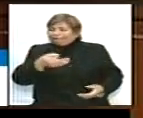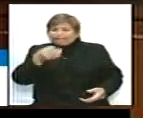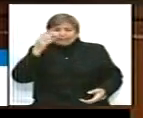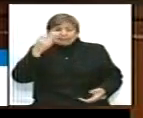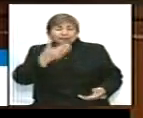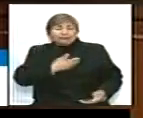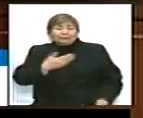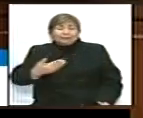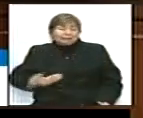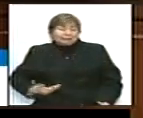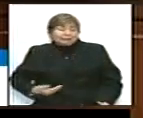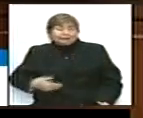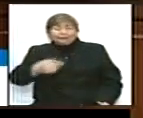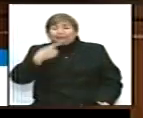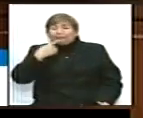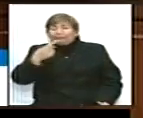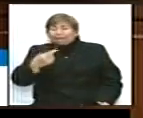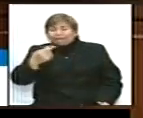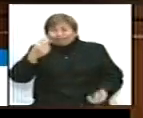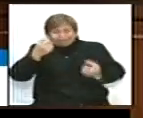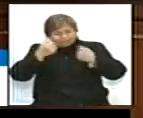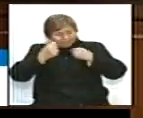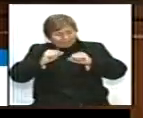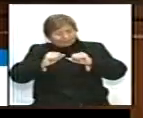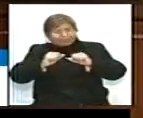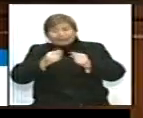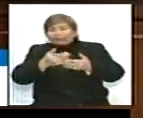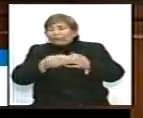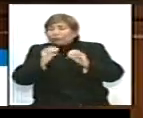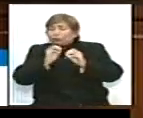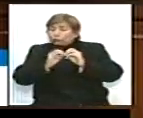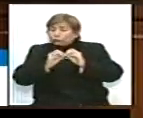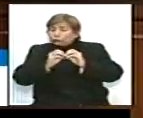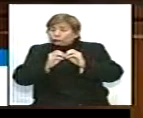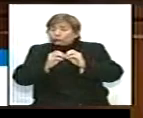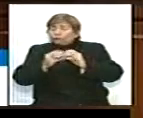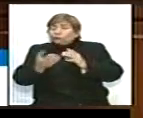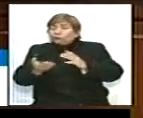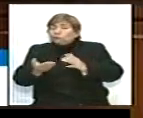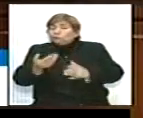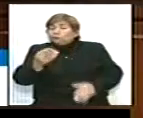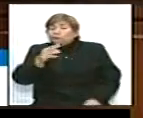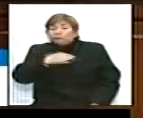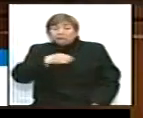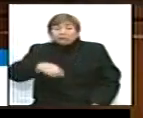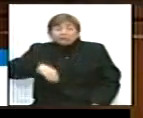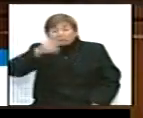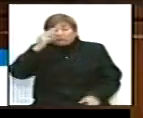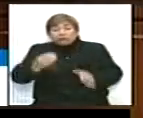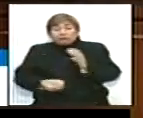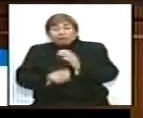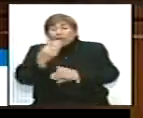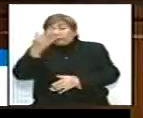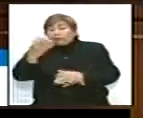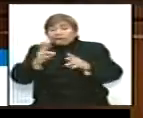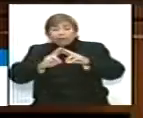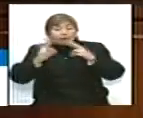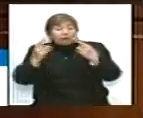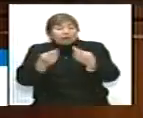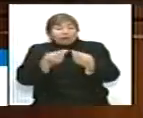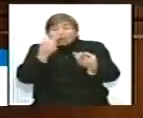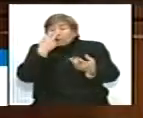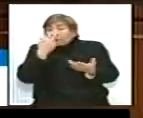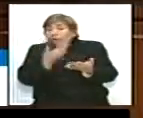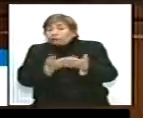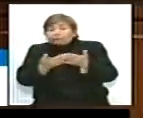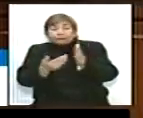el gobierno está haciendo lo imposible por tratar de solucionar. Si el presidente Martín Vizcarra fue a Arequipa, se reunió, dio la